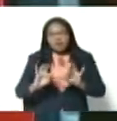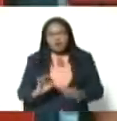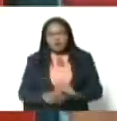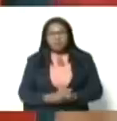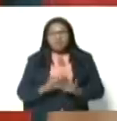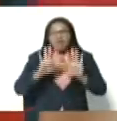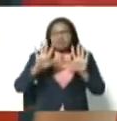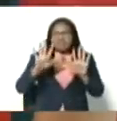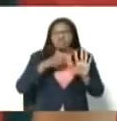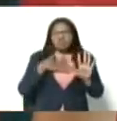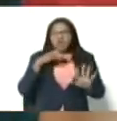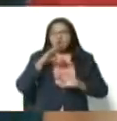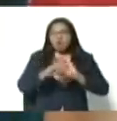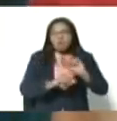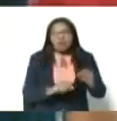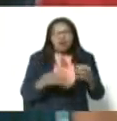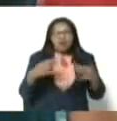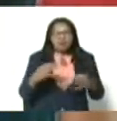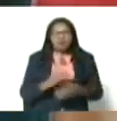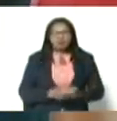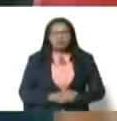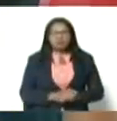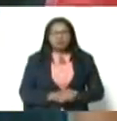por ejemplo. Ahí estamos haciendo,